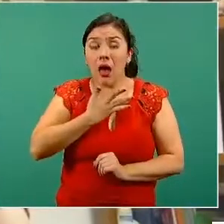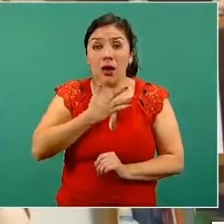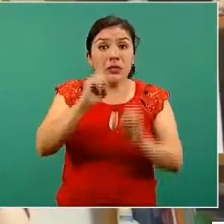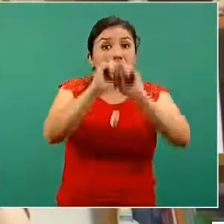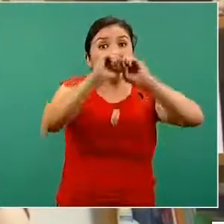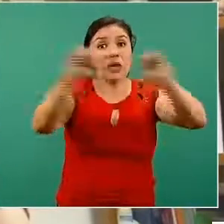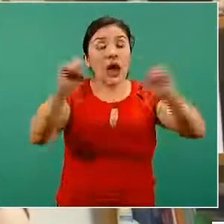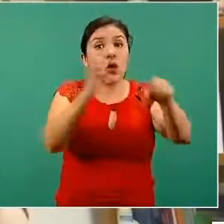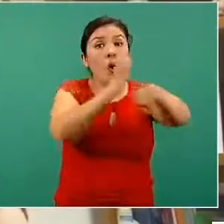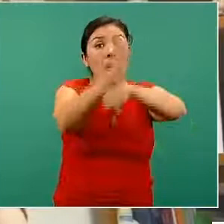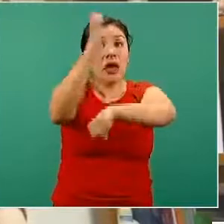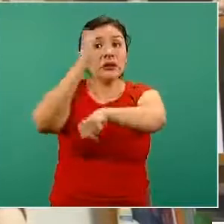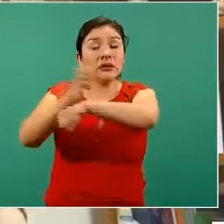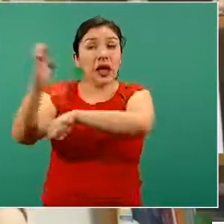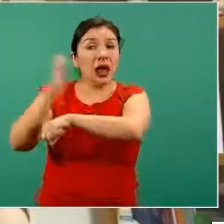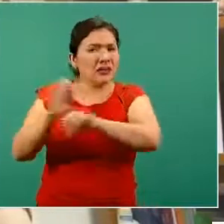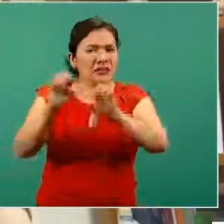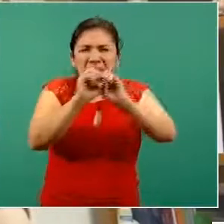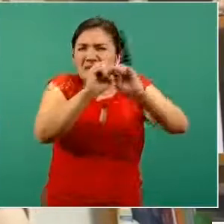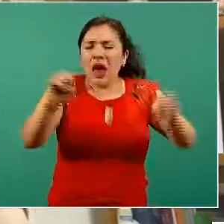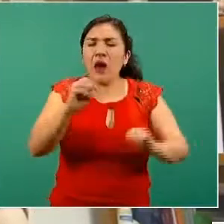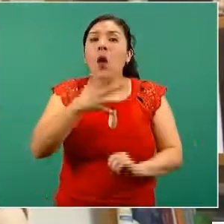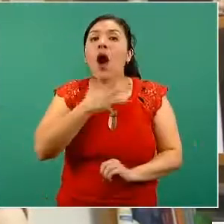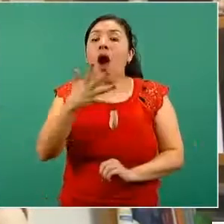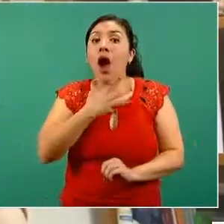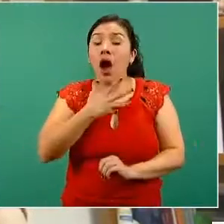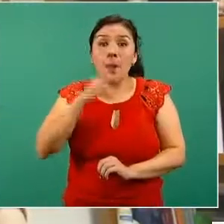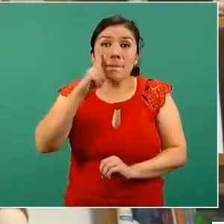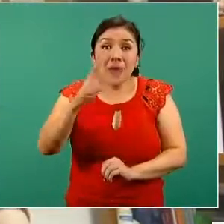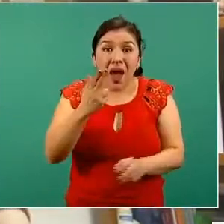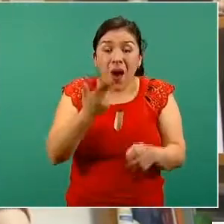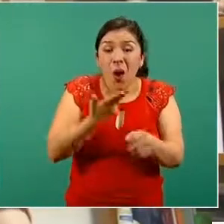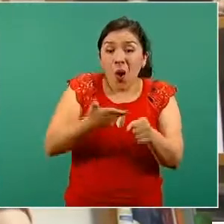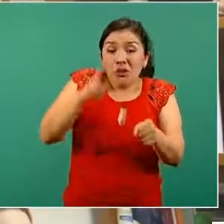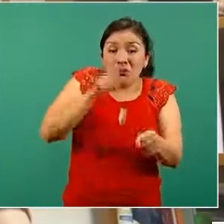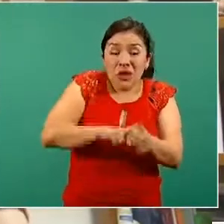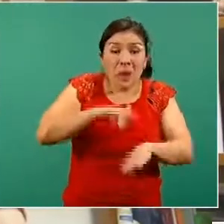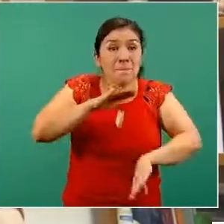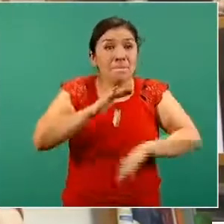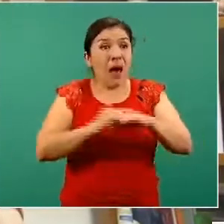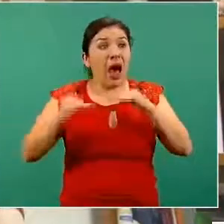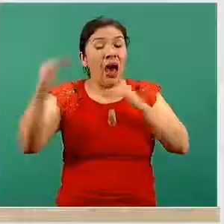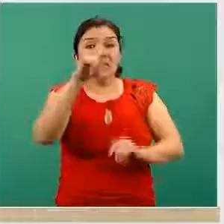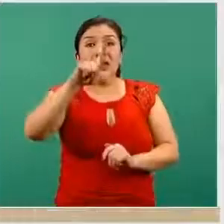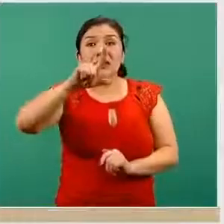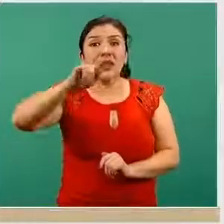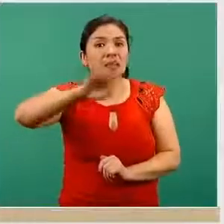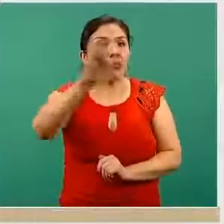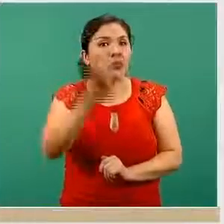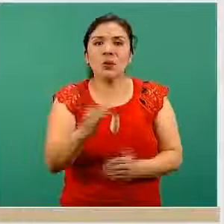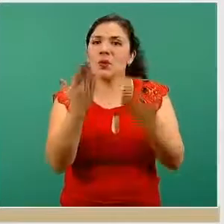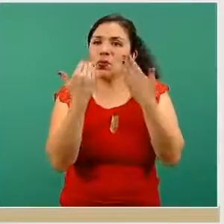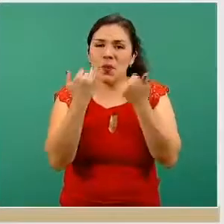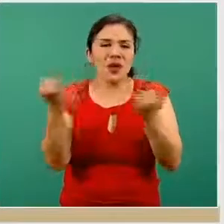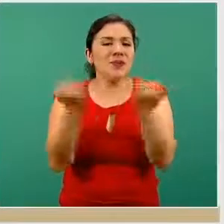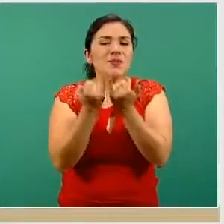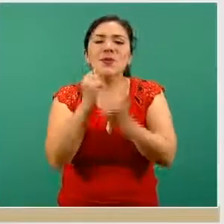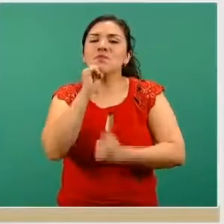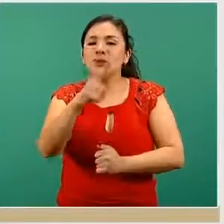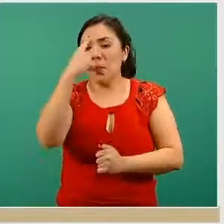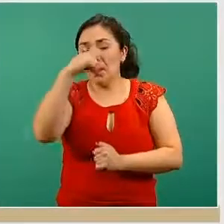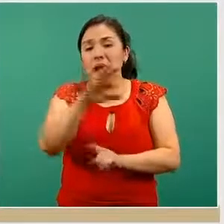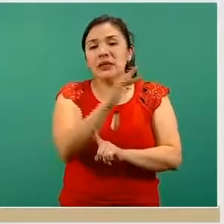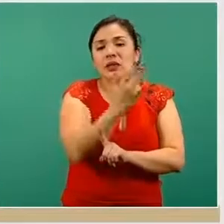entidad federativa favorablemente está con una ocupación de arriba del 70%, lo mismo ocurre en el rango de